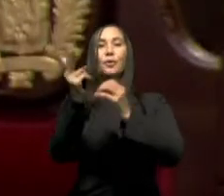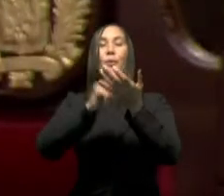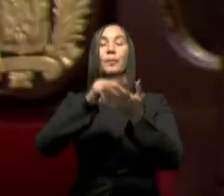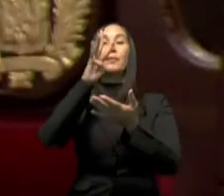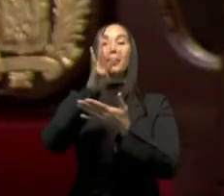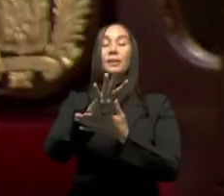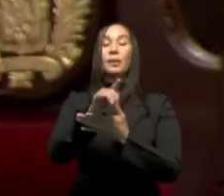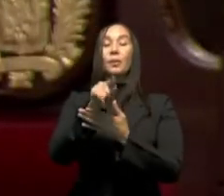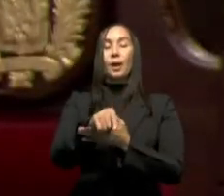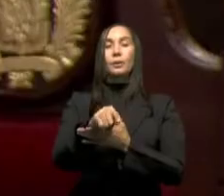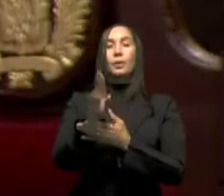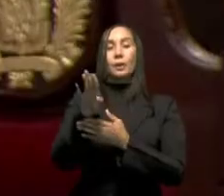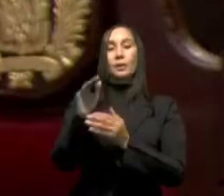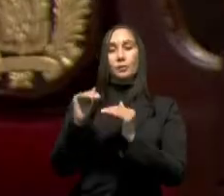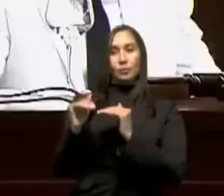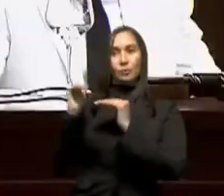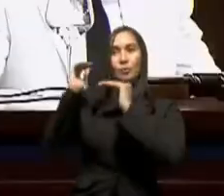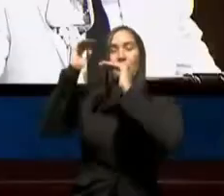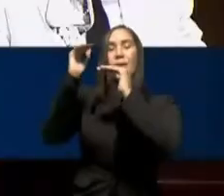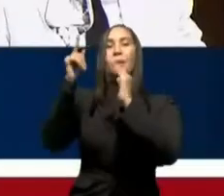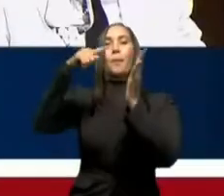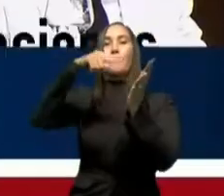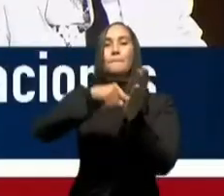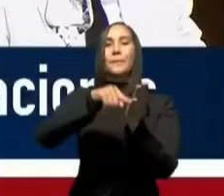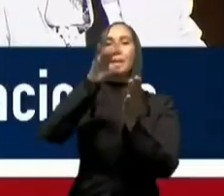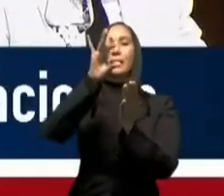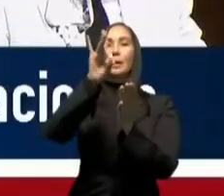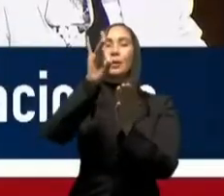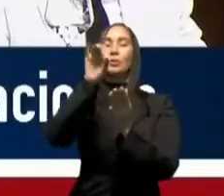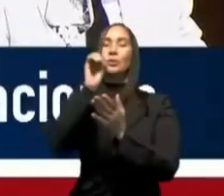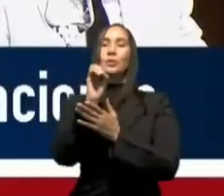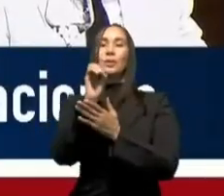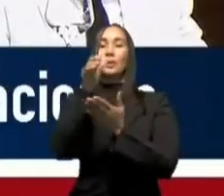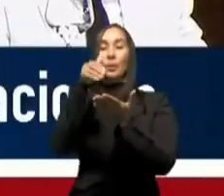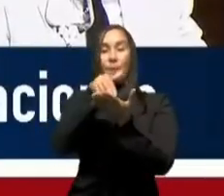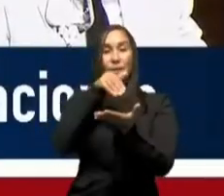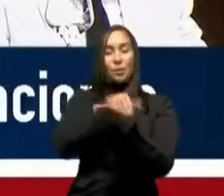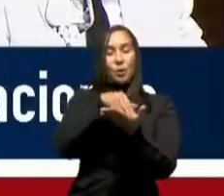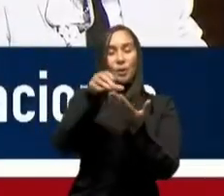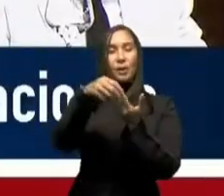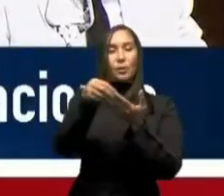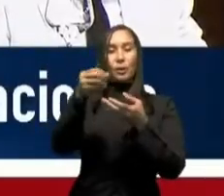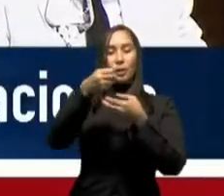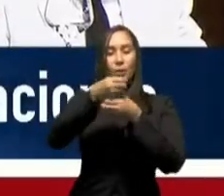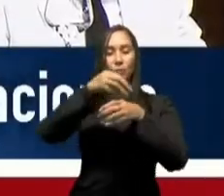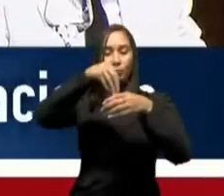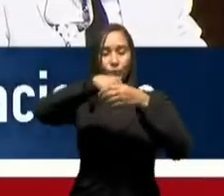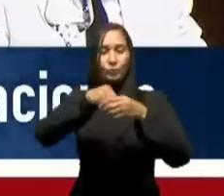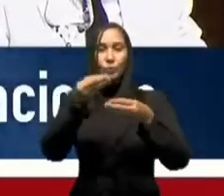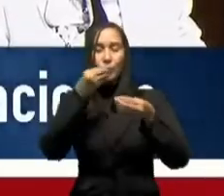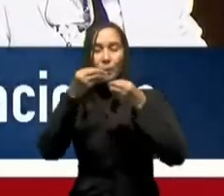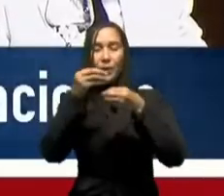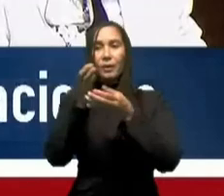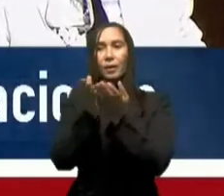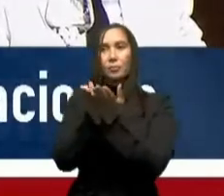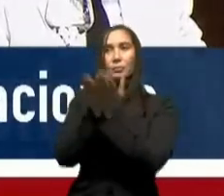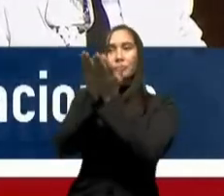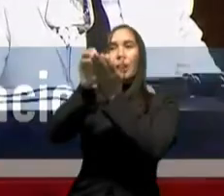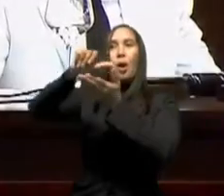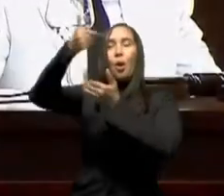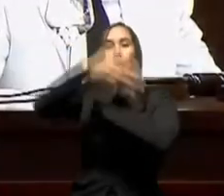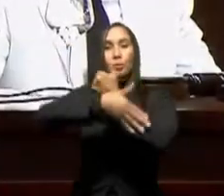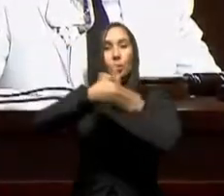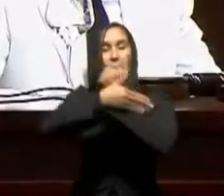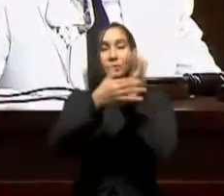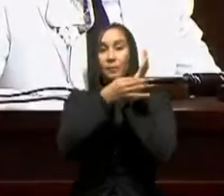2024 superaremos la cifra de los 1,800 millones de dólares en exportaciones de bienes agropecuarios a ese país incluyendo la